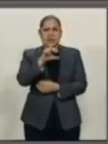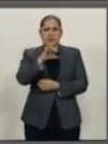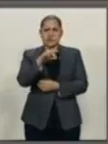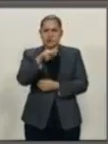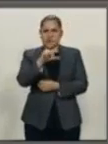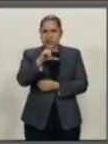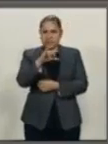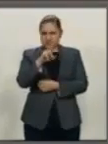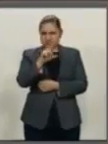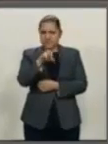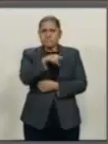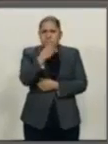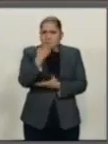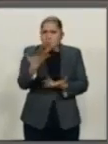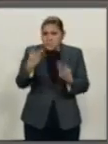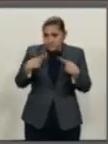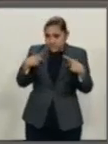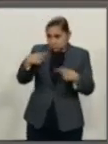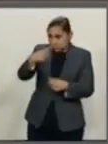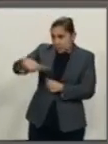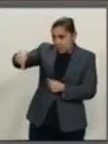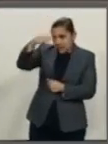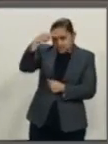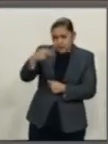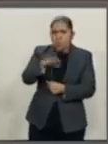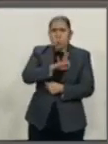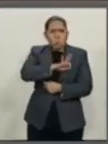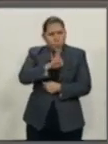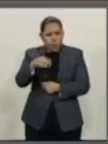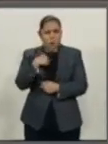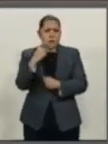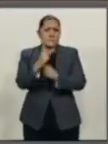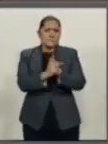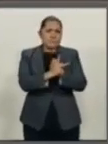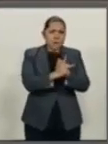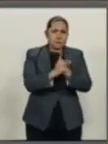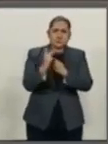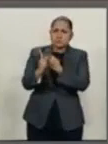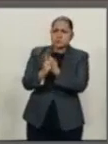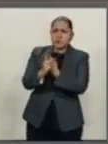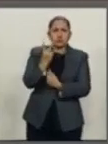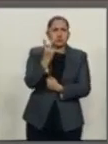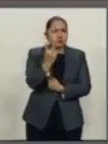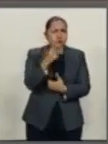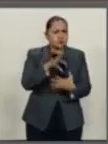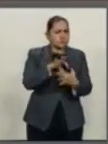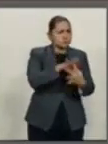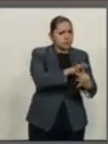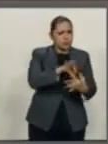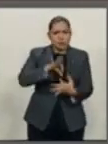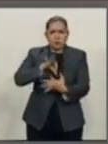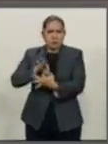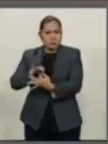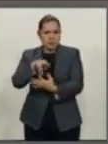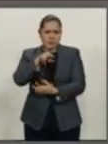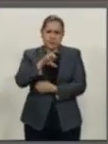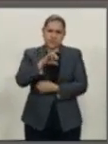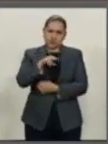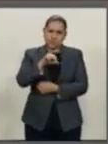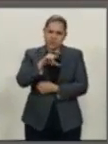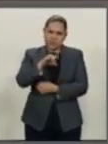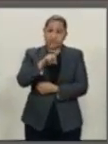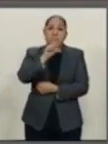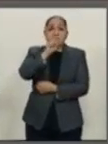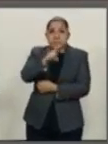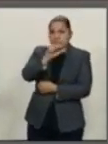mexicanos pudieran contar con dos nacionalidades. Asimismo, se otorga el derecho pleno, político y social a los mexicanos